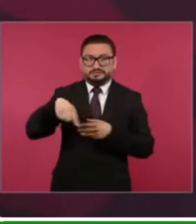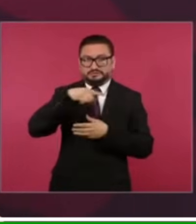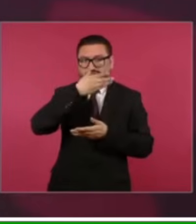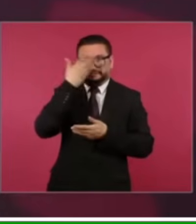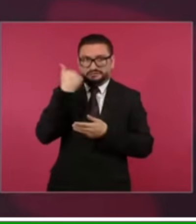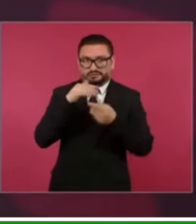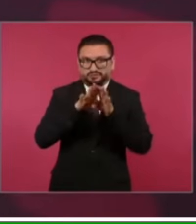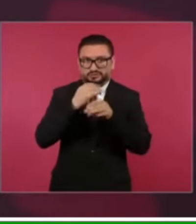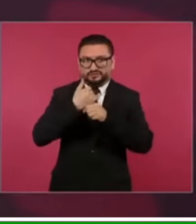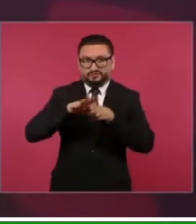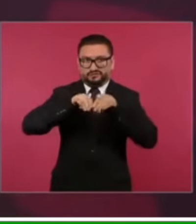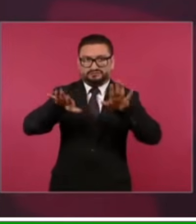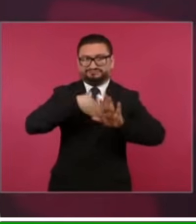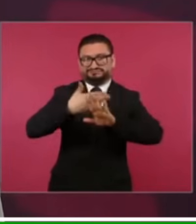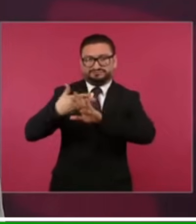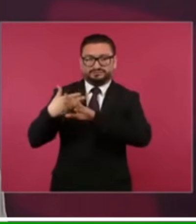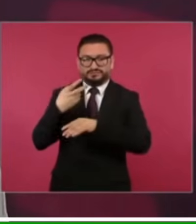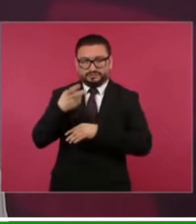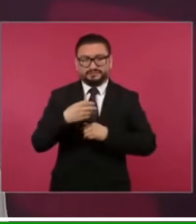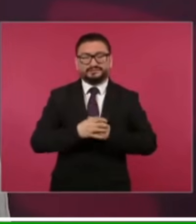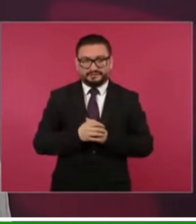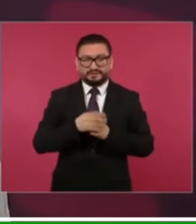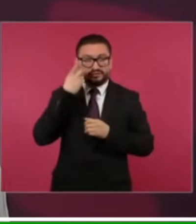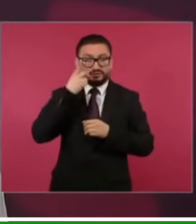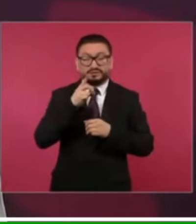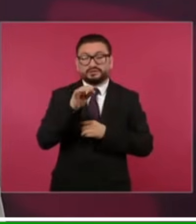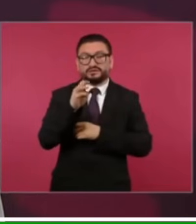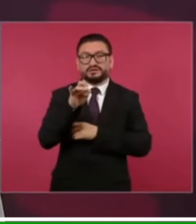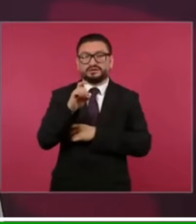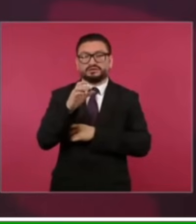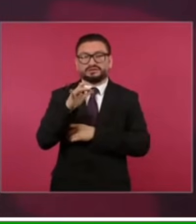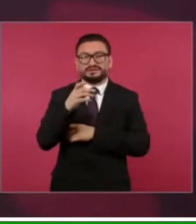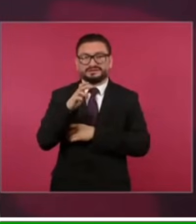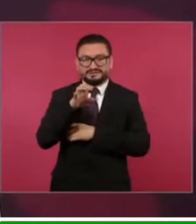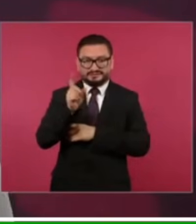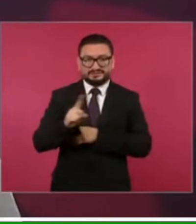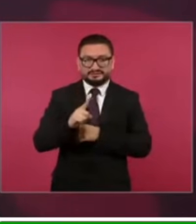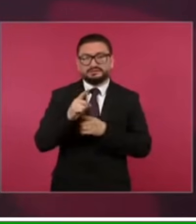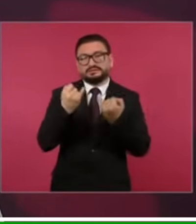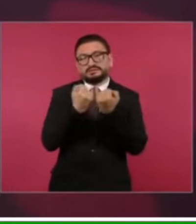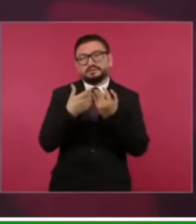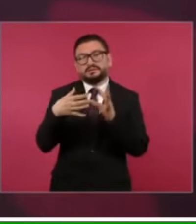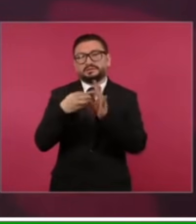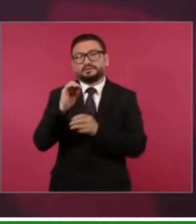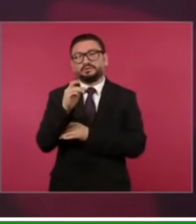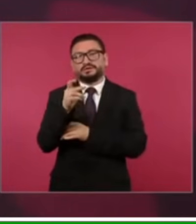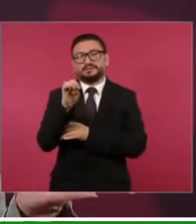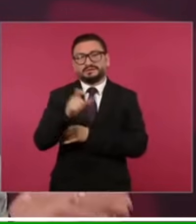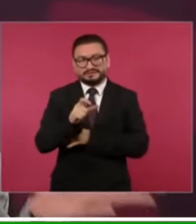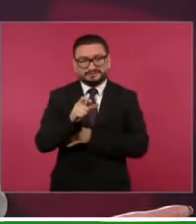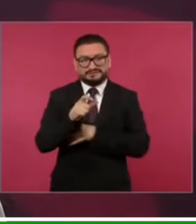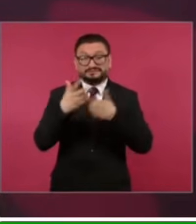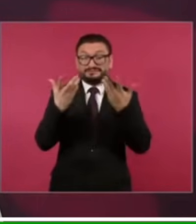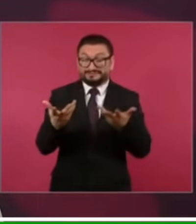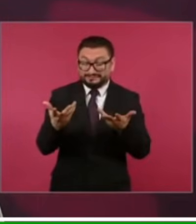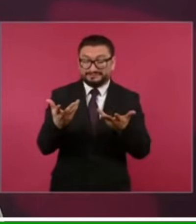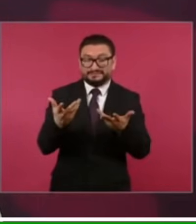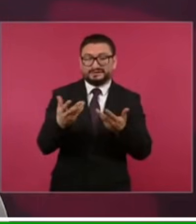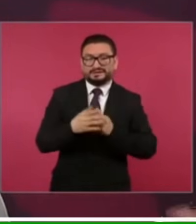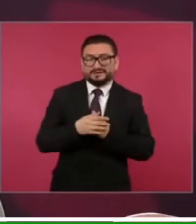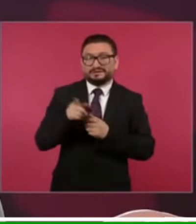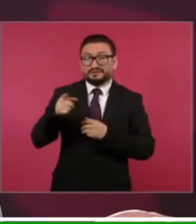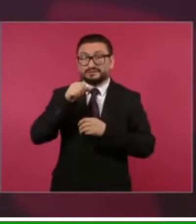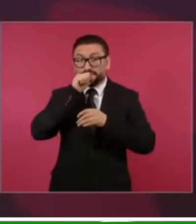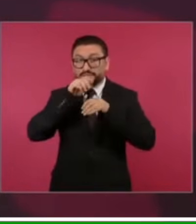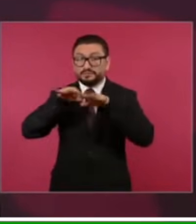hacen este tipo de contenido de erosión. El CEO de esta agencia es Fernando Sánchez, que también es muy cercano a la Coparmex. Así, por un lado,